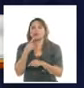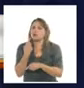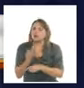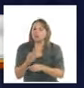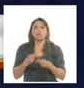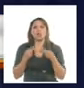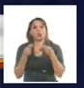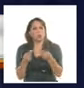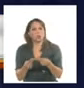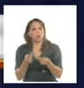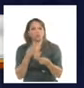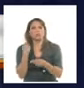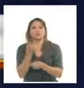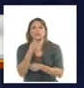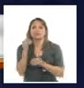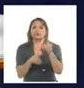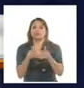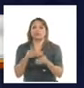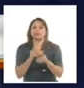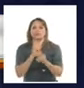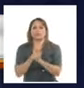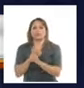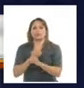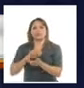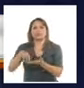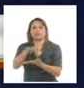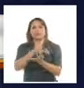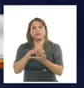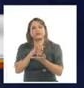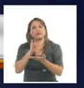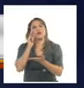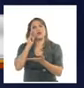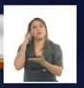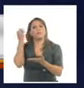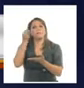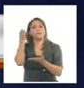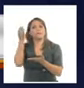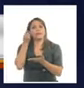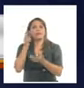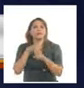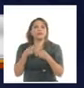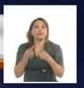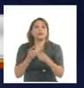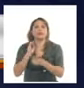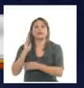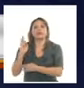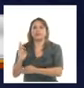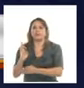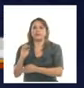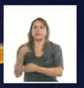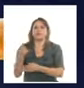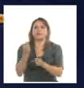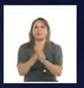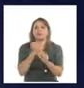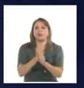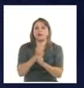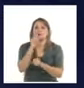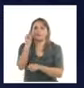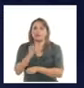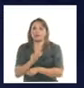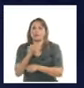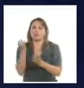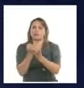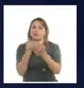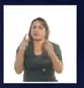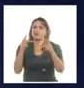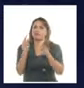honor estar aquí presente, y también pienso que respeto mucho el trabajo de los aficionados, porque no es